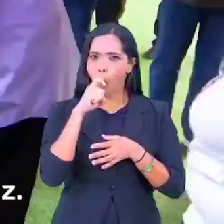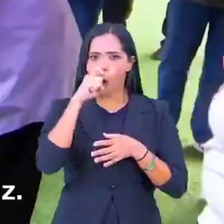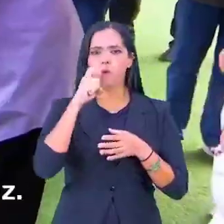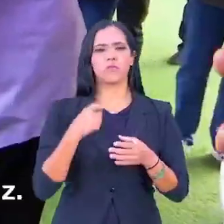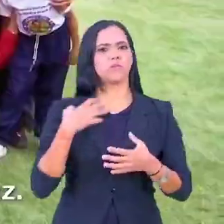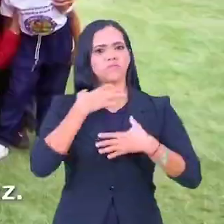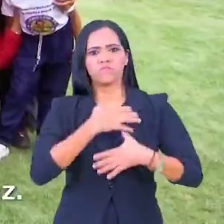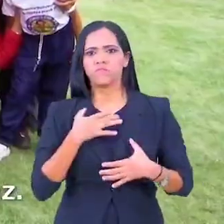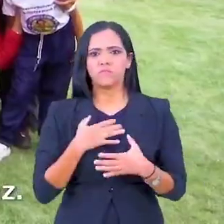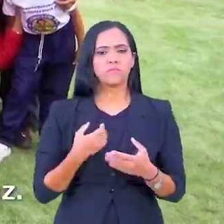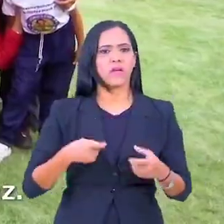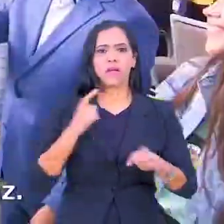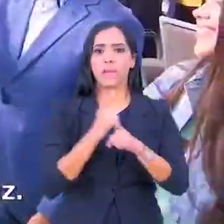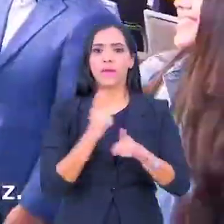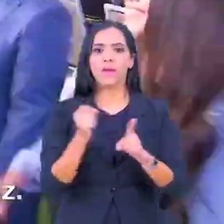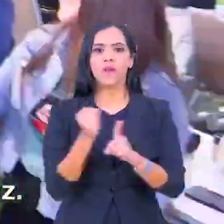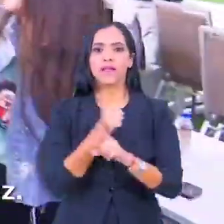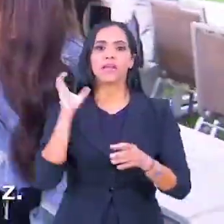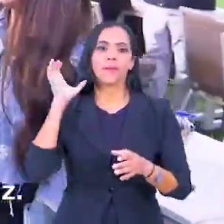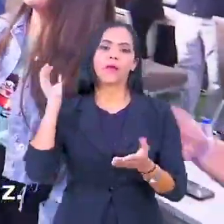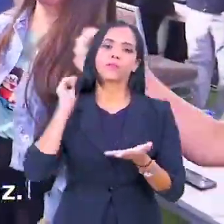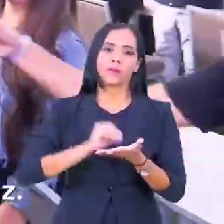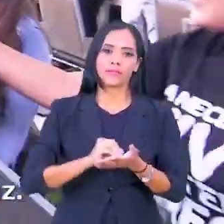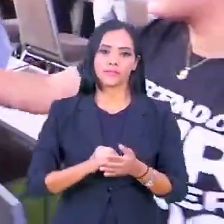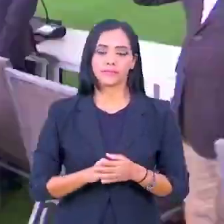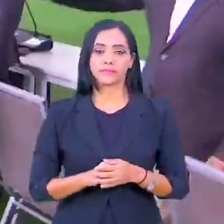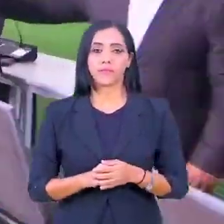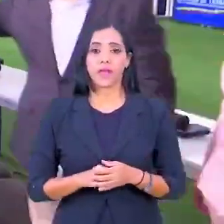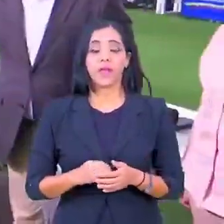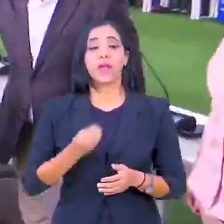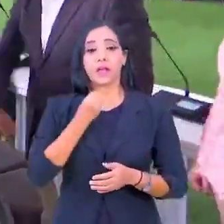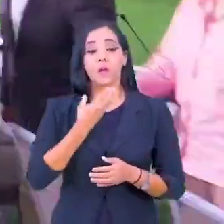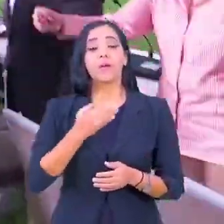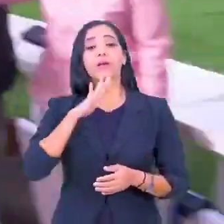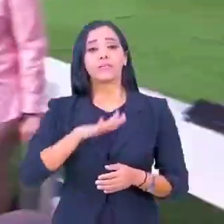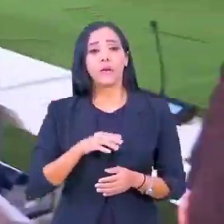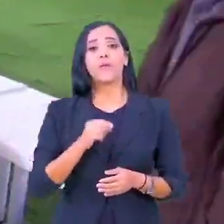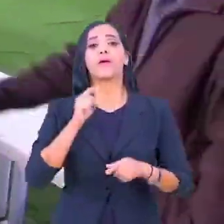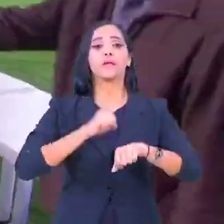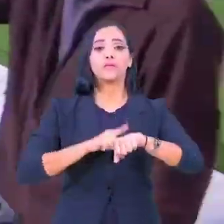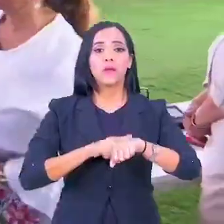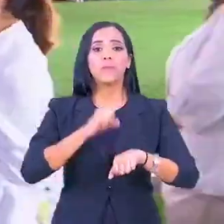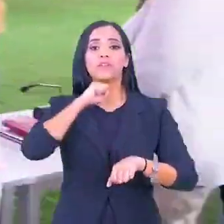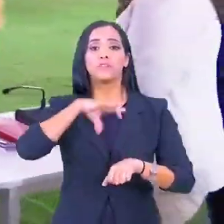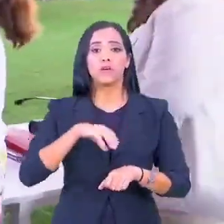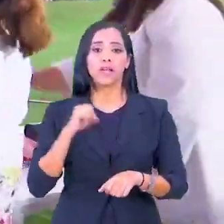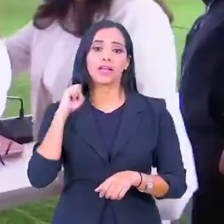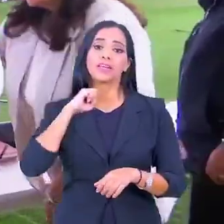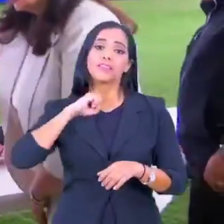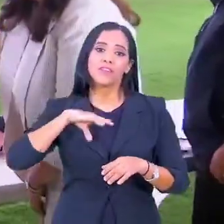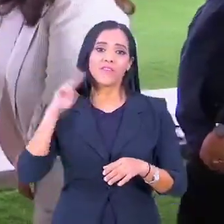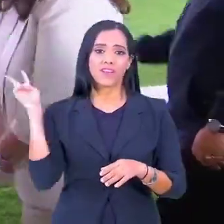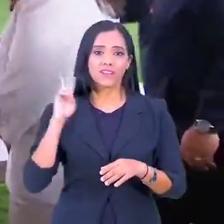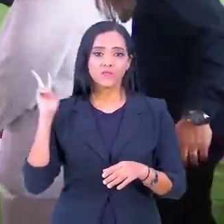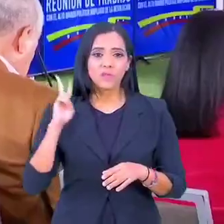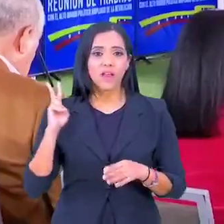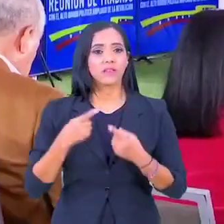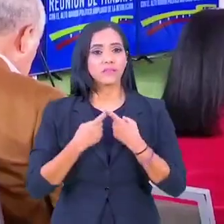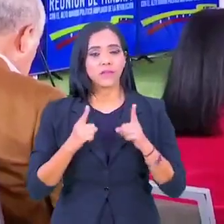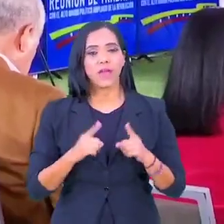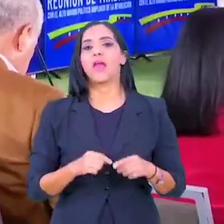de odio, de revanchismo, ni de violencia el país otra vez. Afortunadamente estamos en otra etapa de la historia de